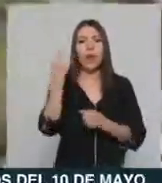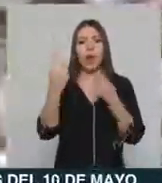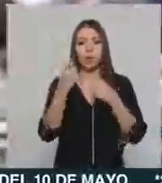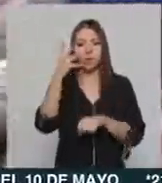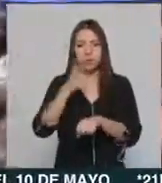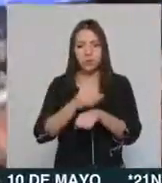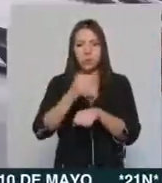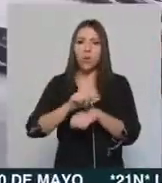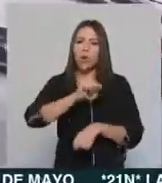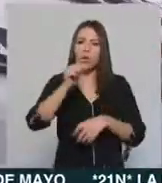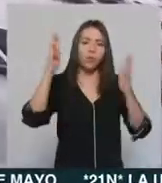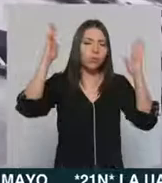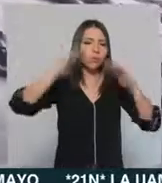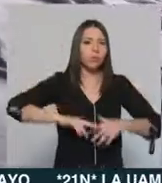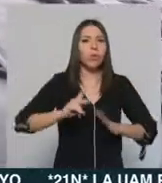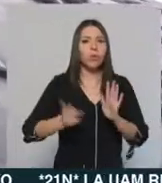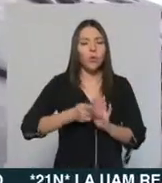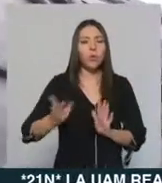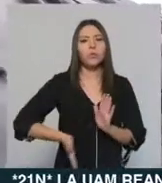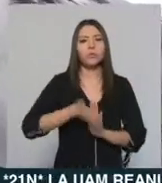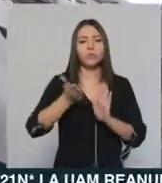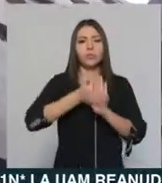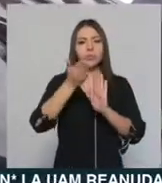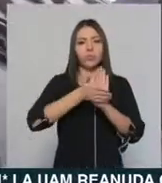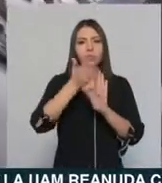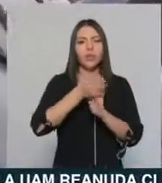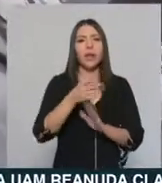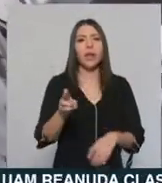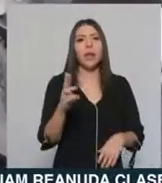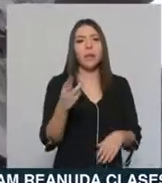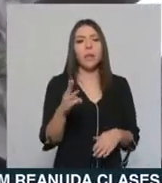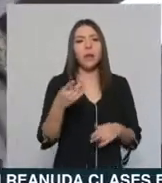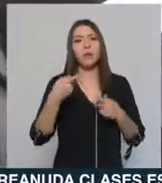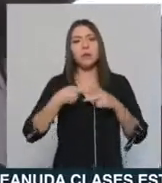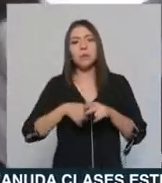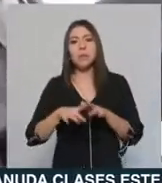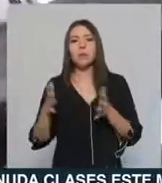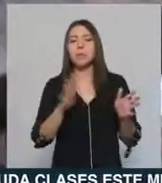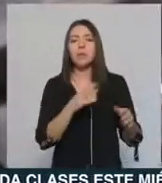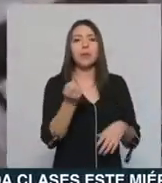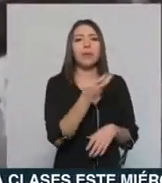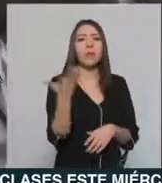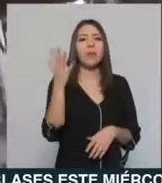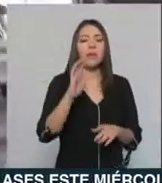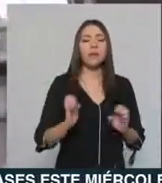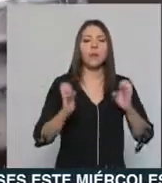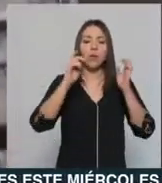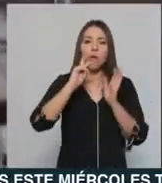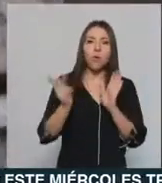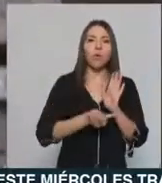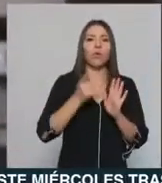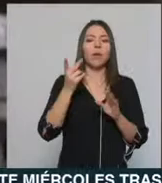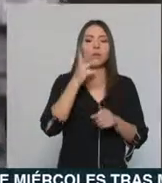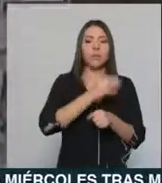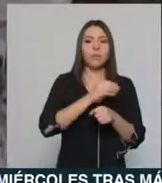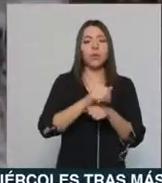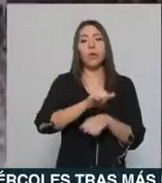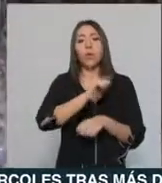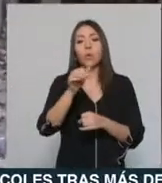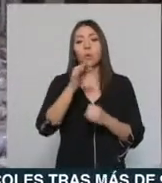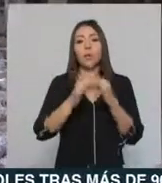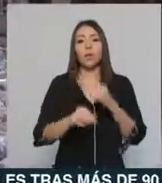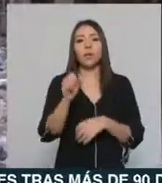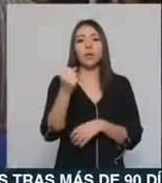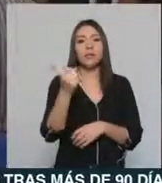otros reconstruidos. En el mes de mayo se iniciarán trabajos en por lo menos 10 edificios. Los últimos iniciarán en septiembre